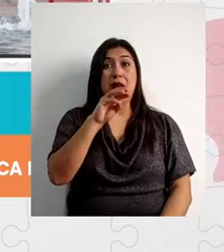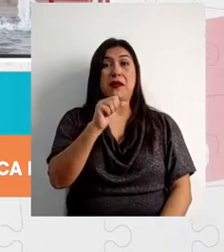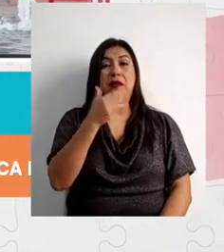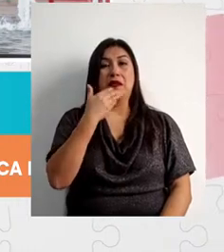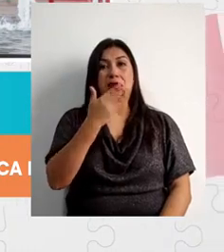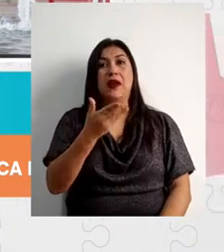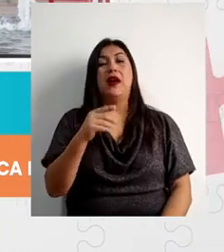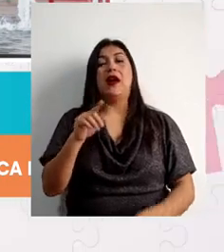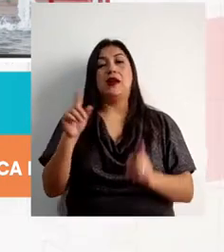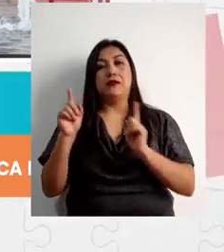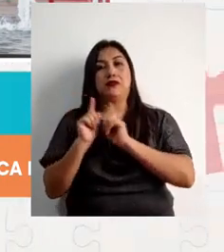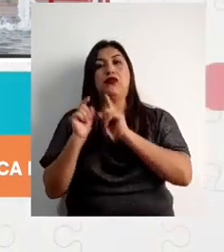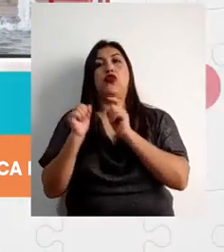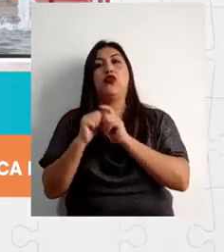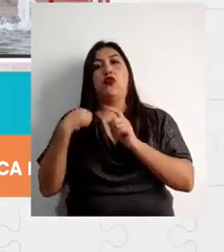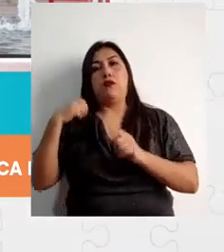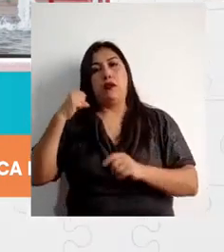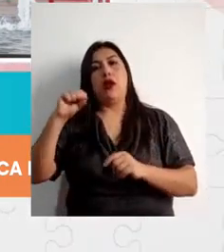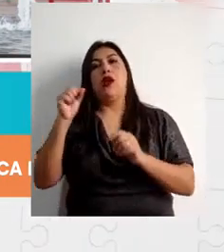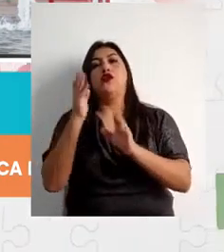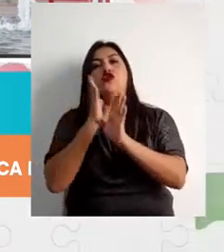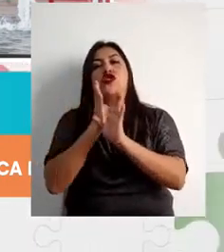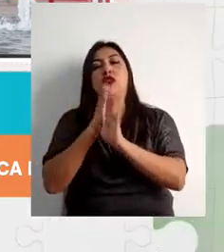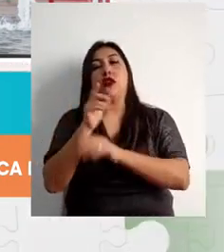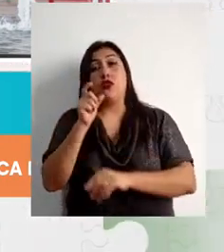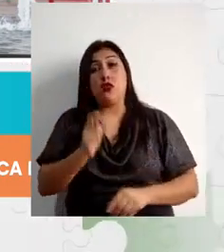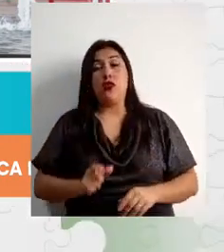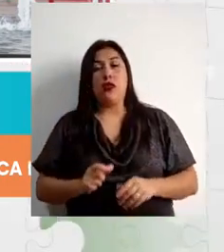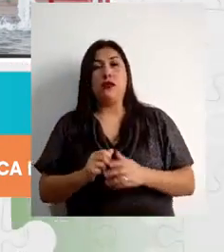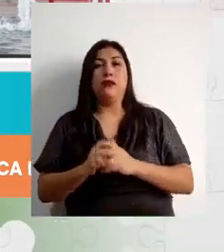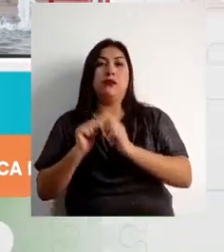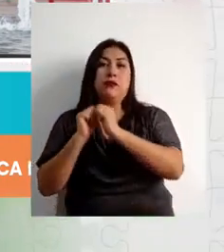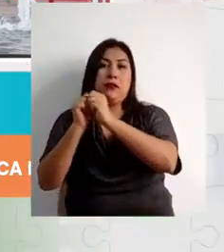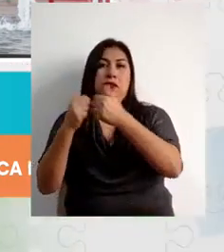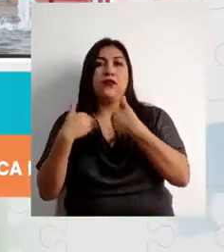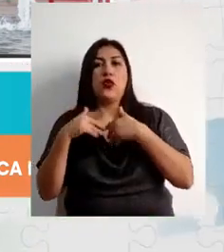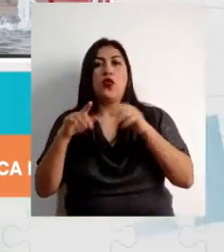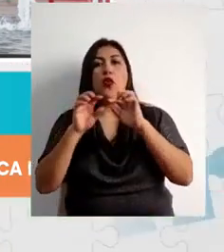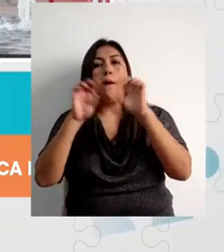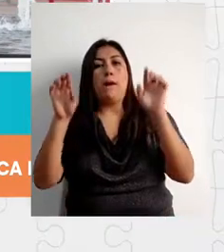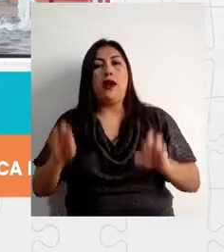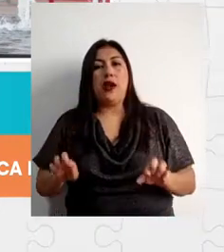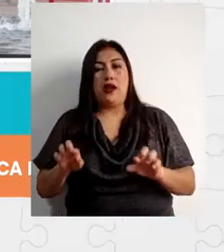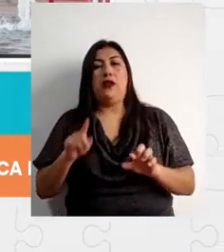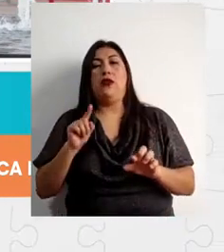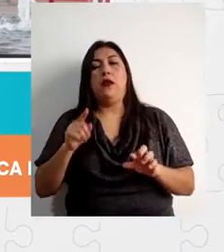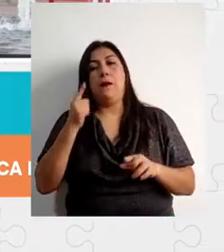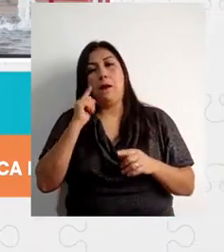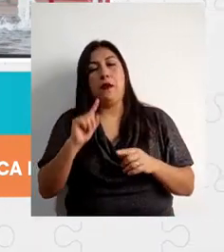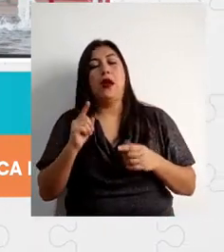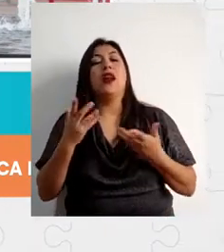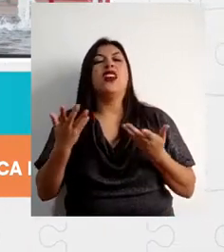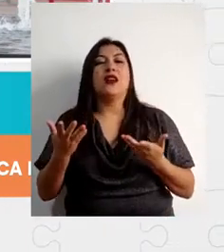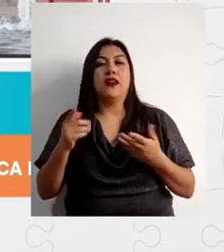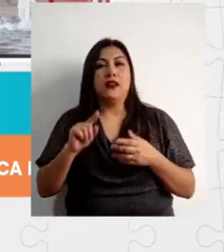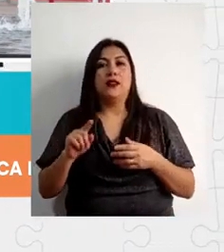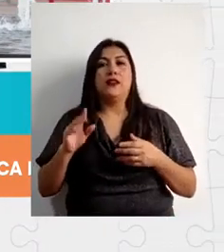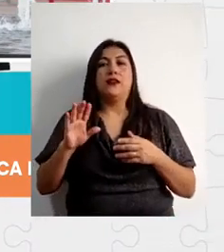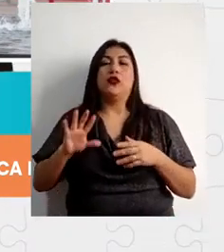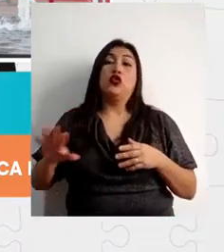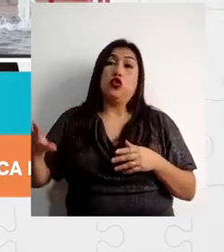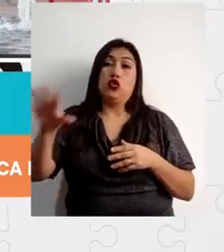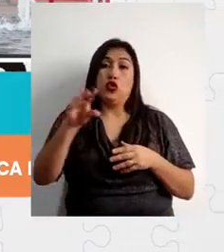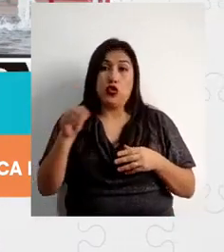psicólogo, que se ha creado una plataforma para que todos puedan mandar en el Padlet